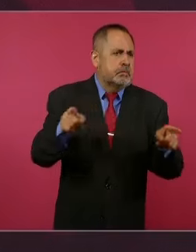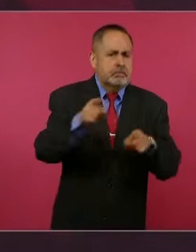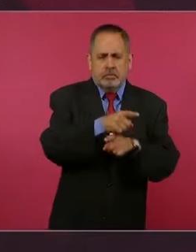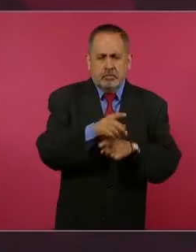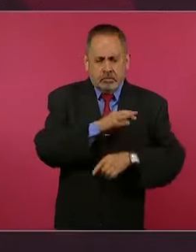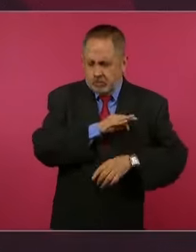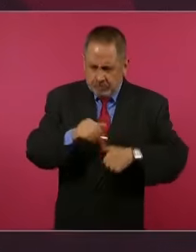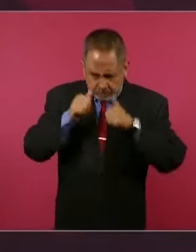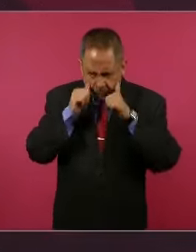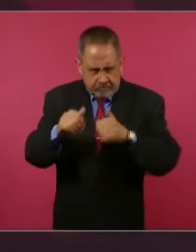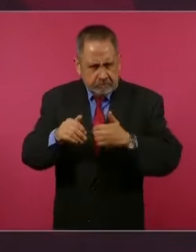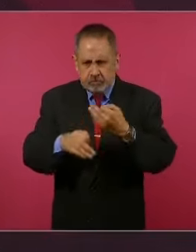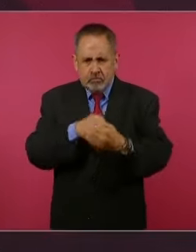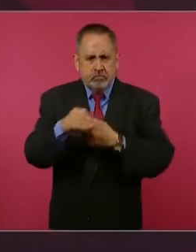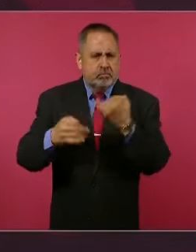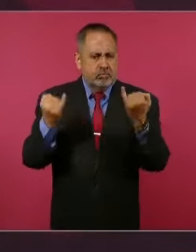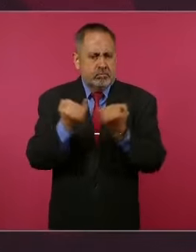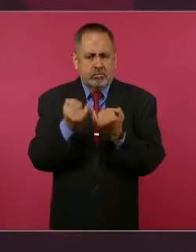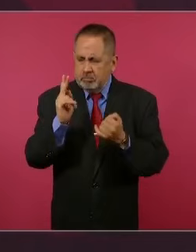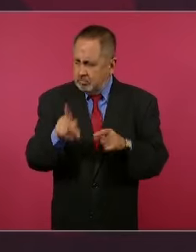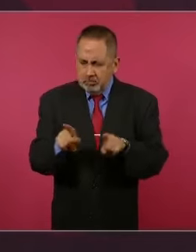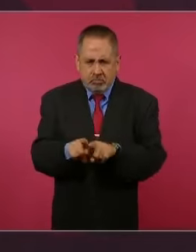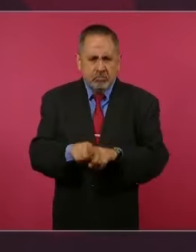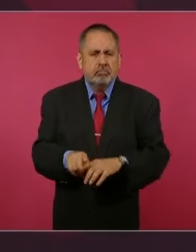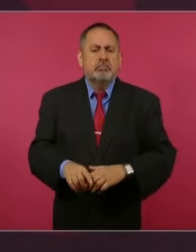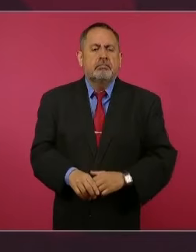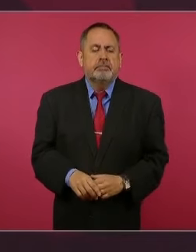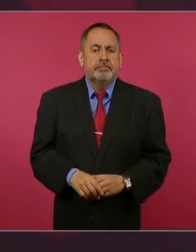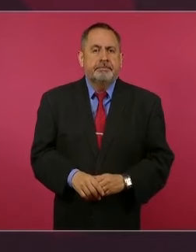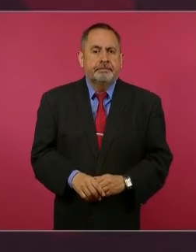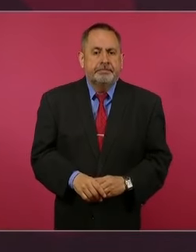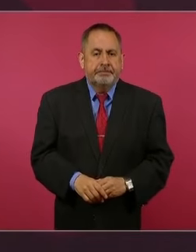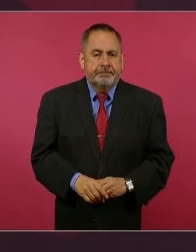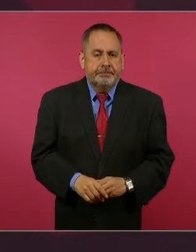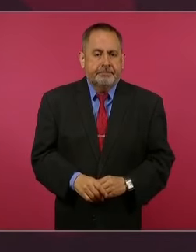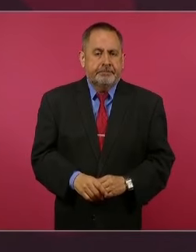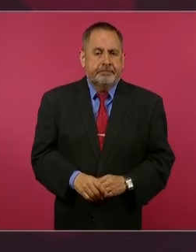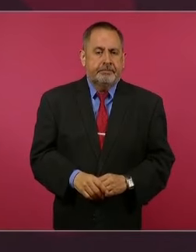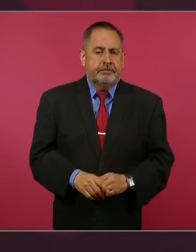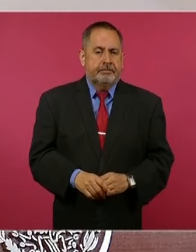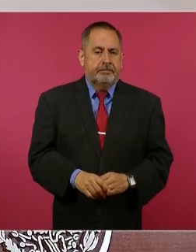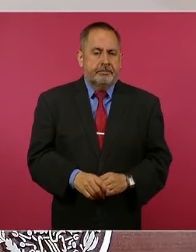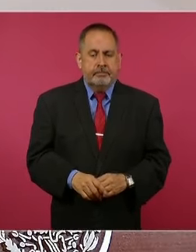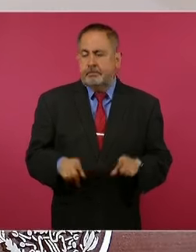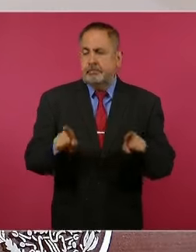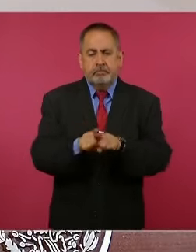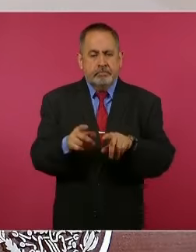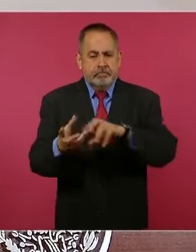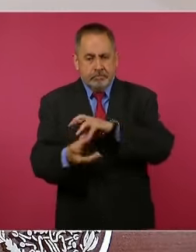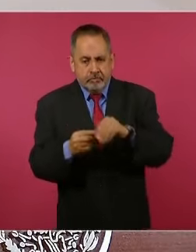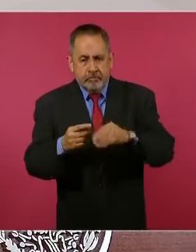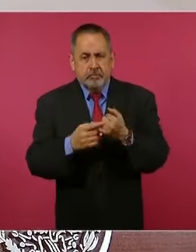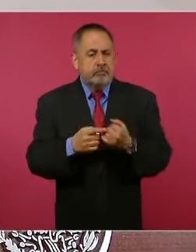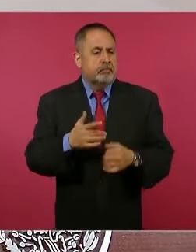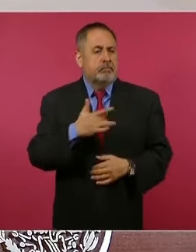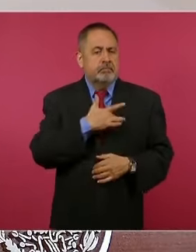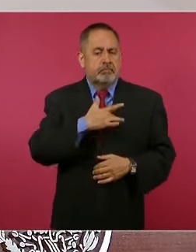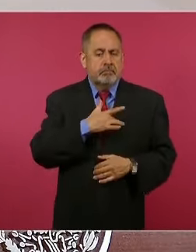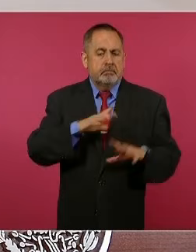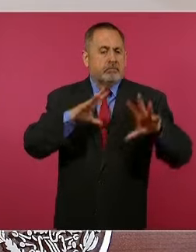ser atendido en el centro de salud y lo mismo en el caso de